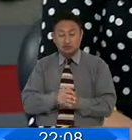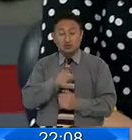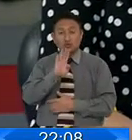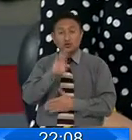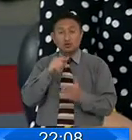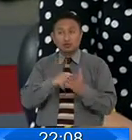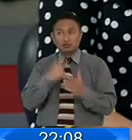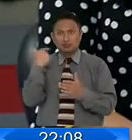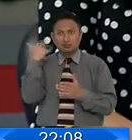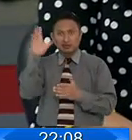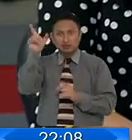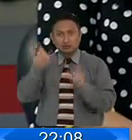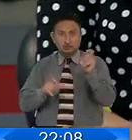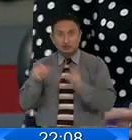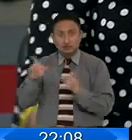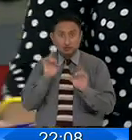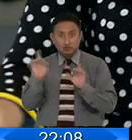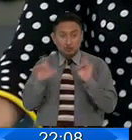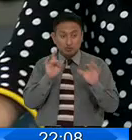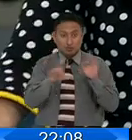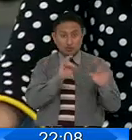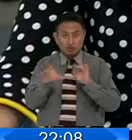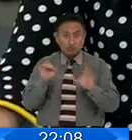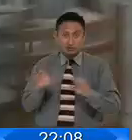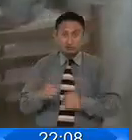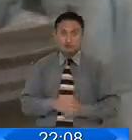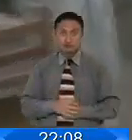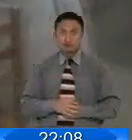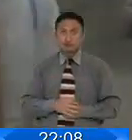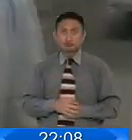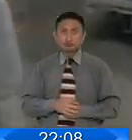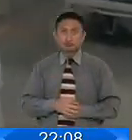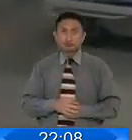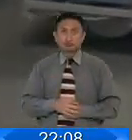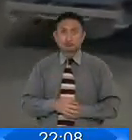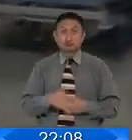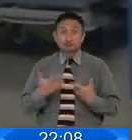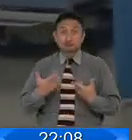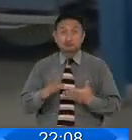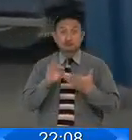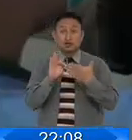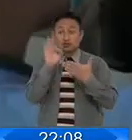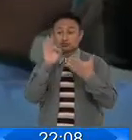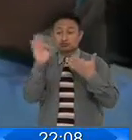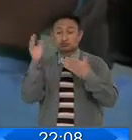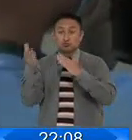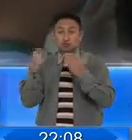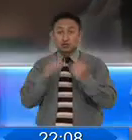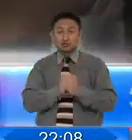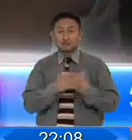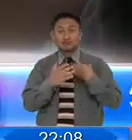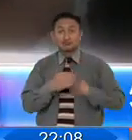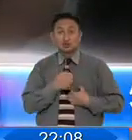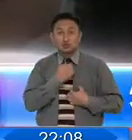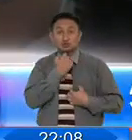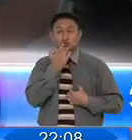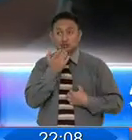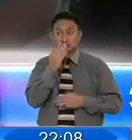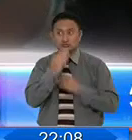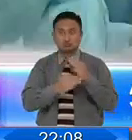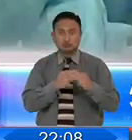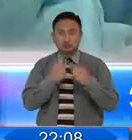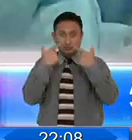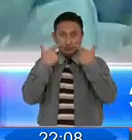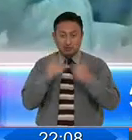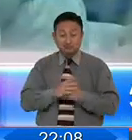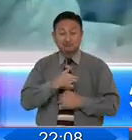4.000 casos de contagio confirmados. Las estadísticas de muerte del coronavirus alertan a todo el mundo.